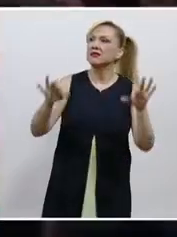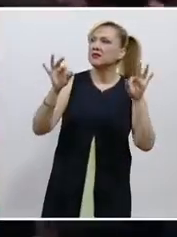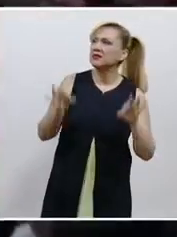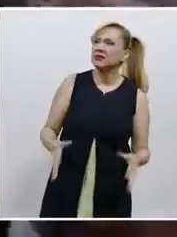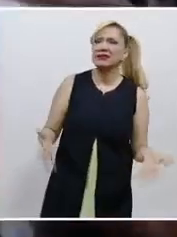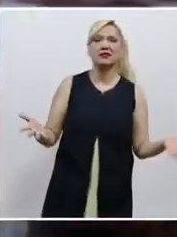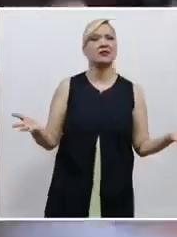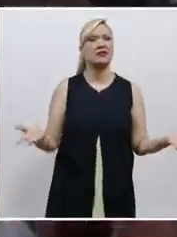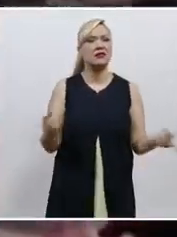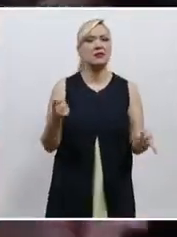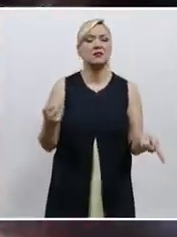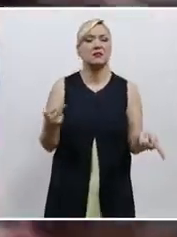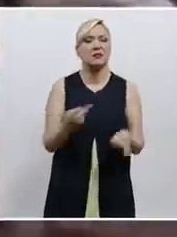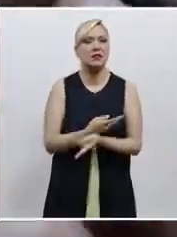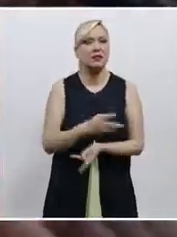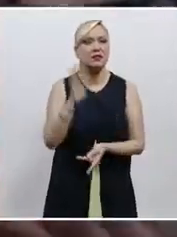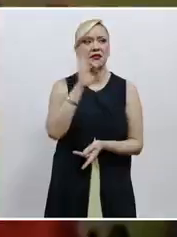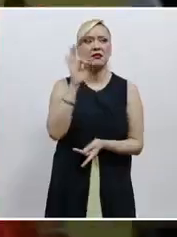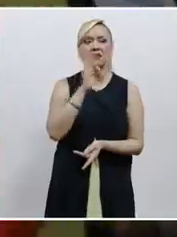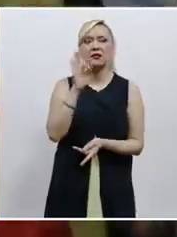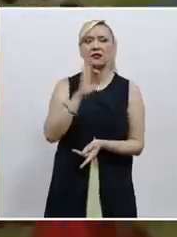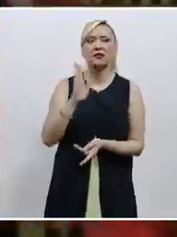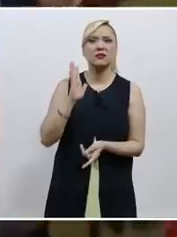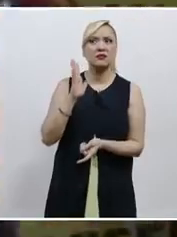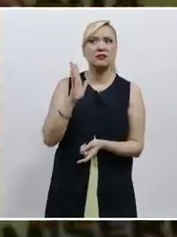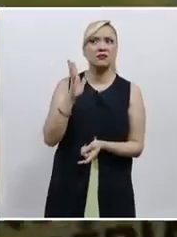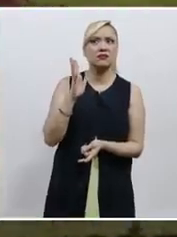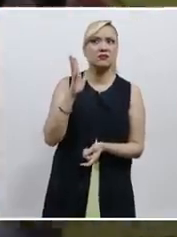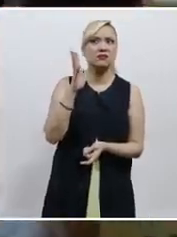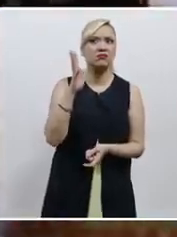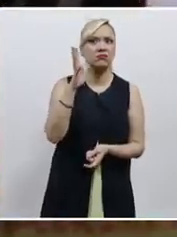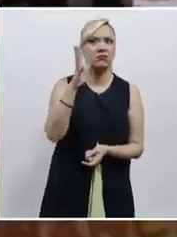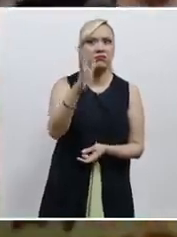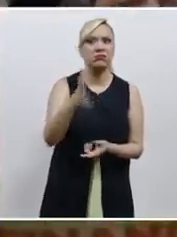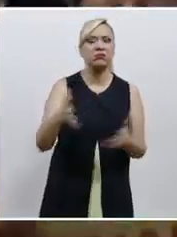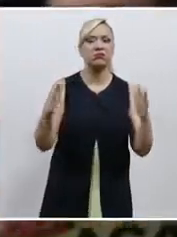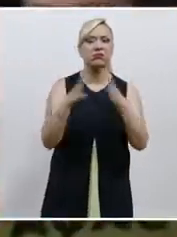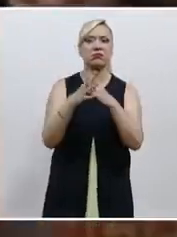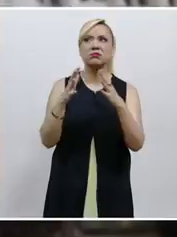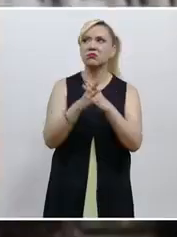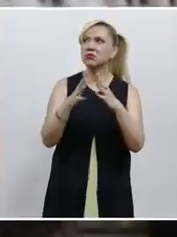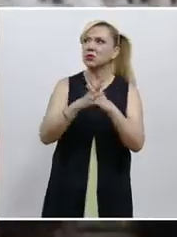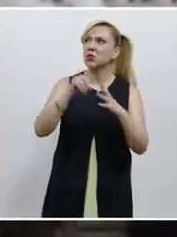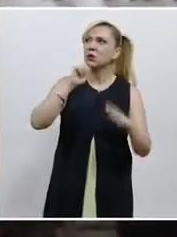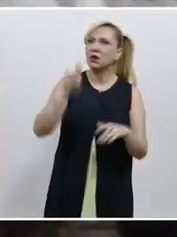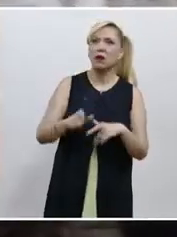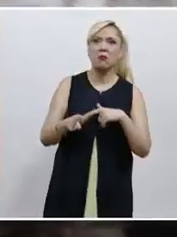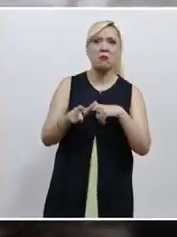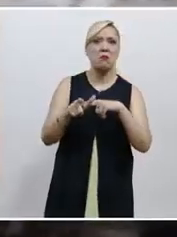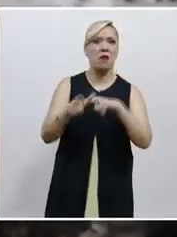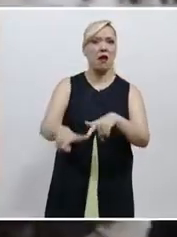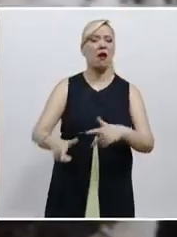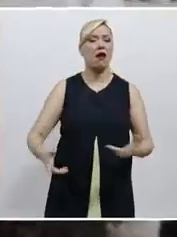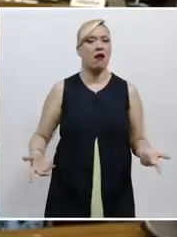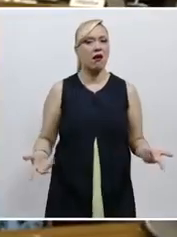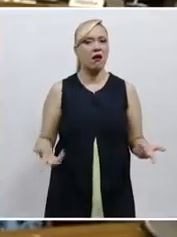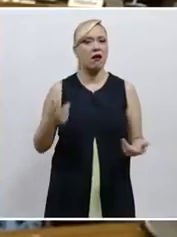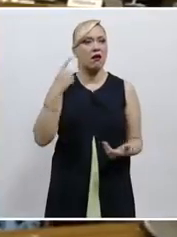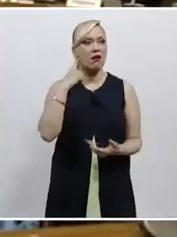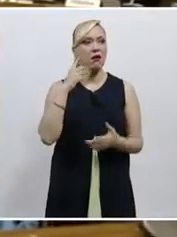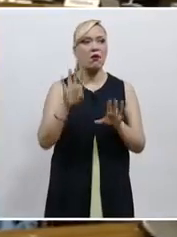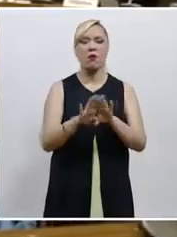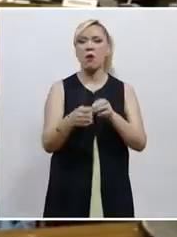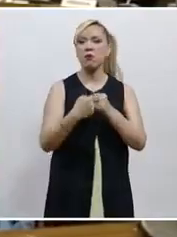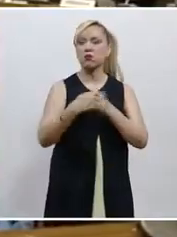de los efectos que pudiera conllevar la prolongación de la guerra en Ucrania y el aumento en la